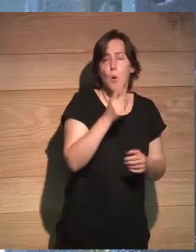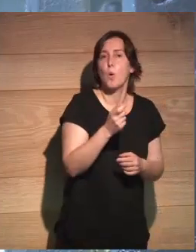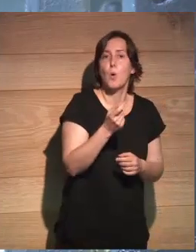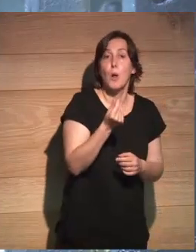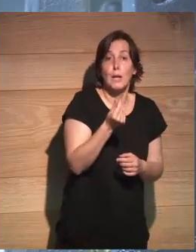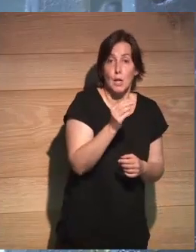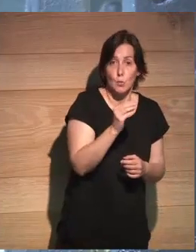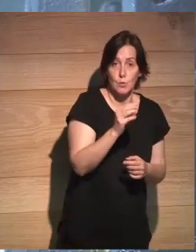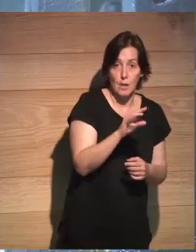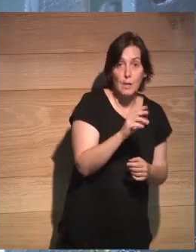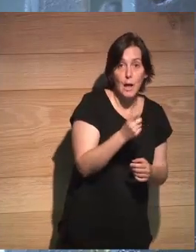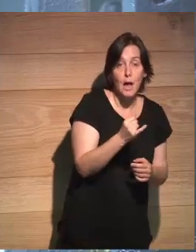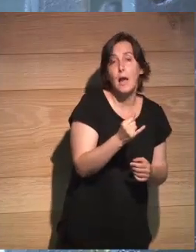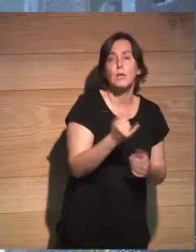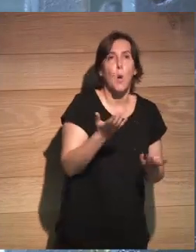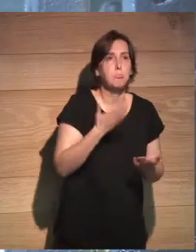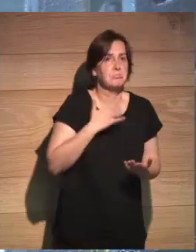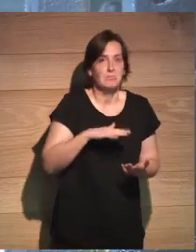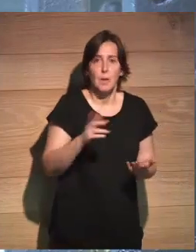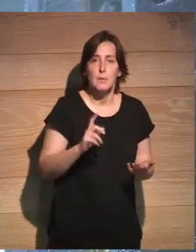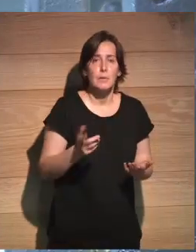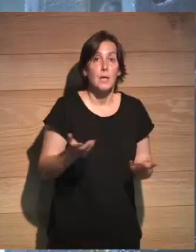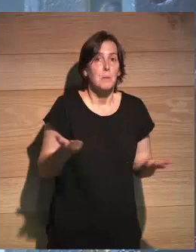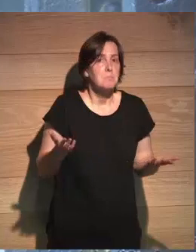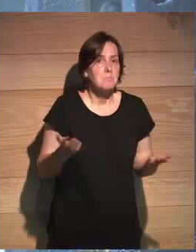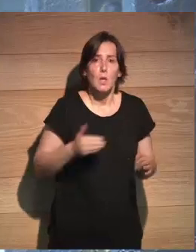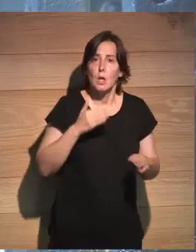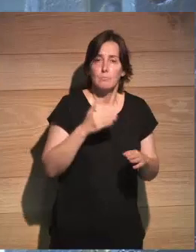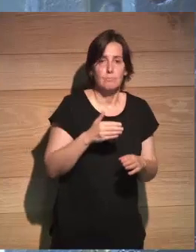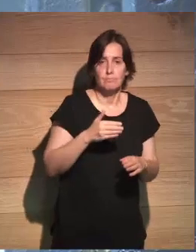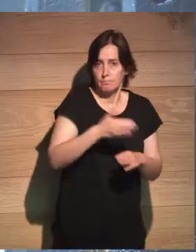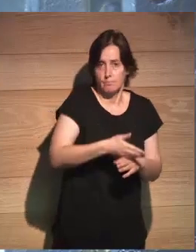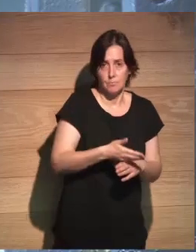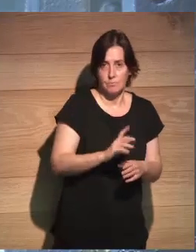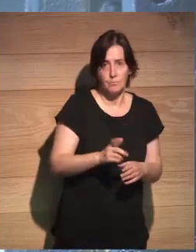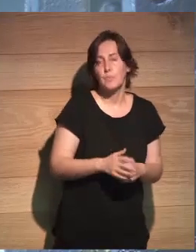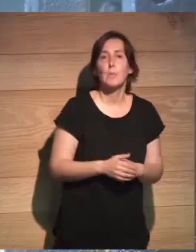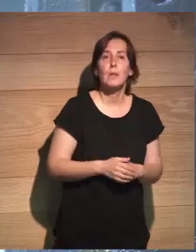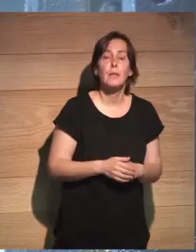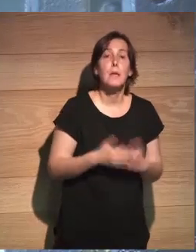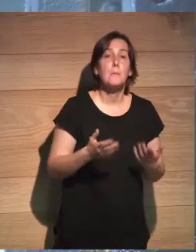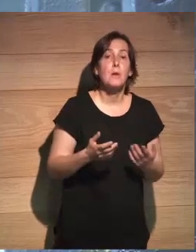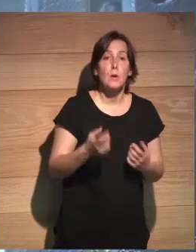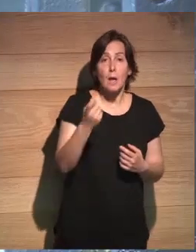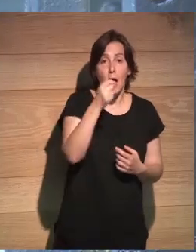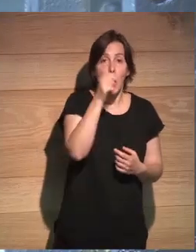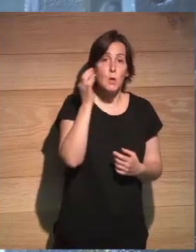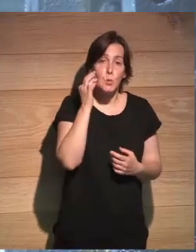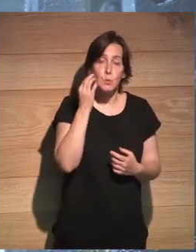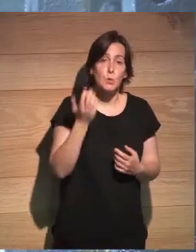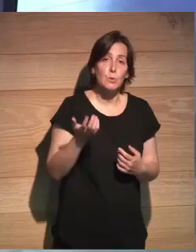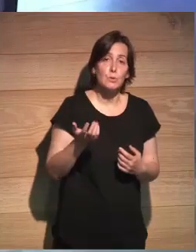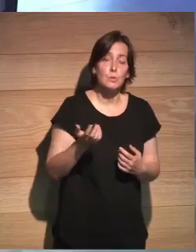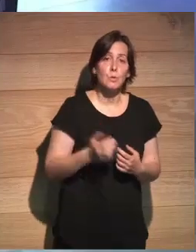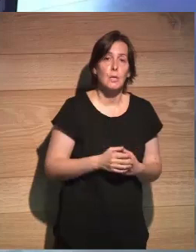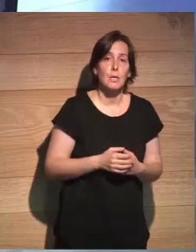por miles de motivos, igual por desapetencia, quién sabe, no van a optar. Pero los alumnos, el alumnado, no